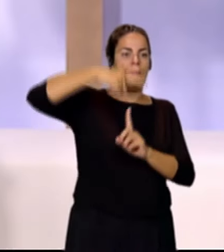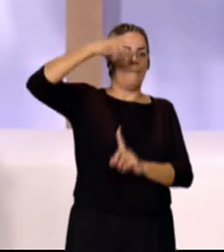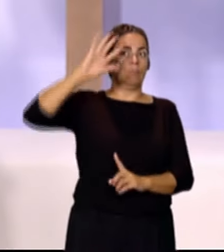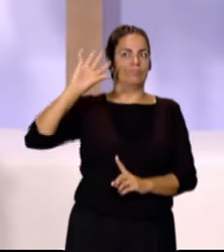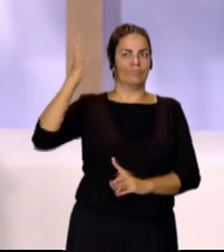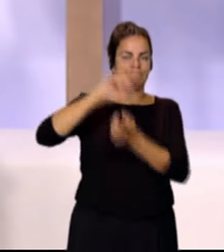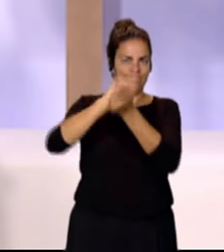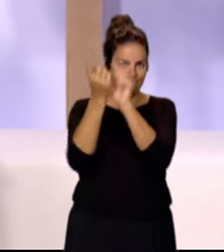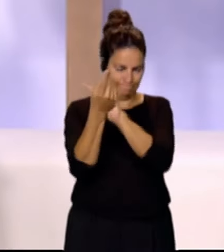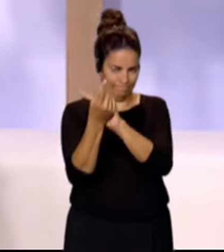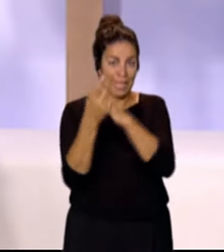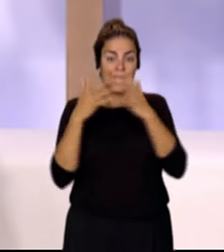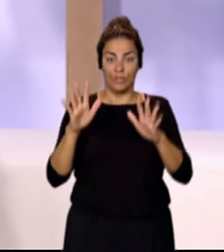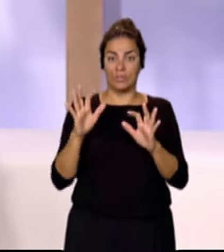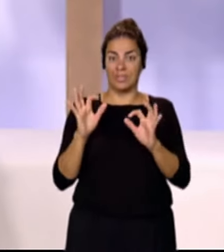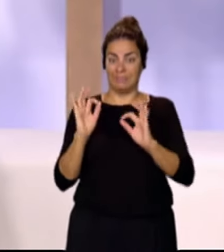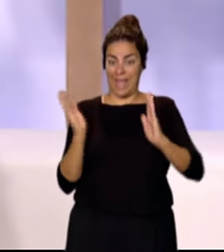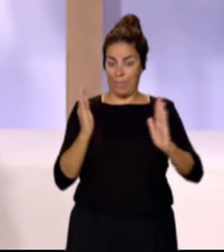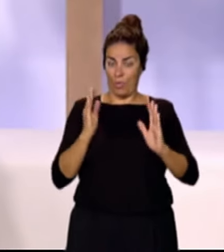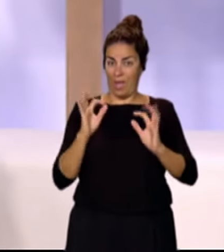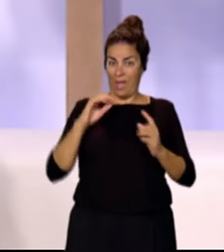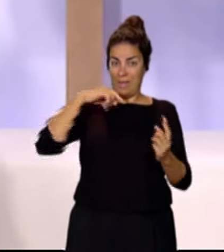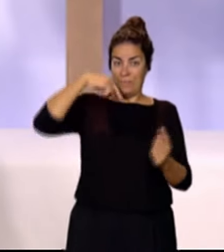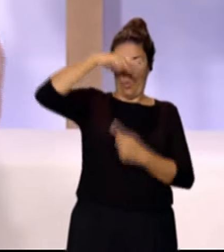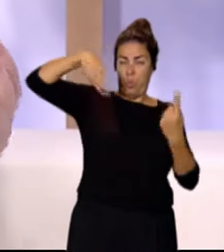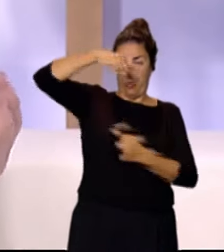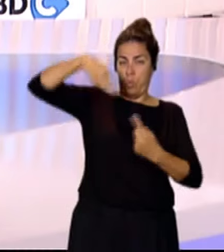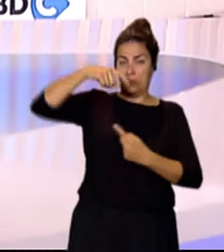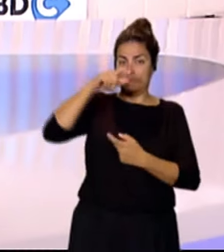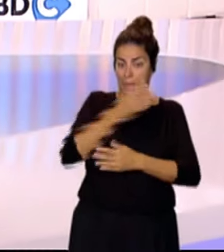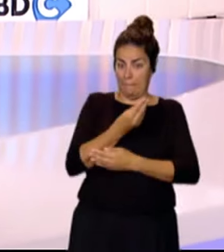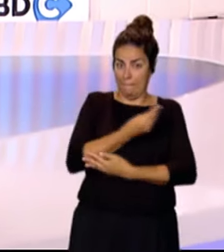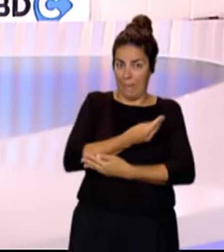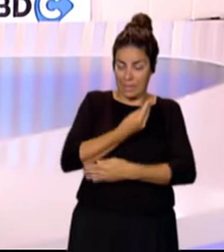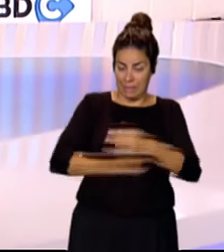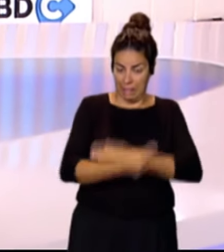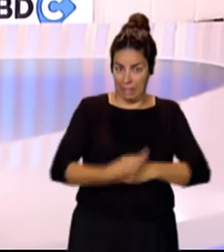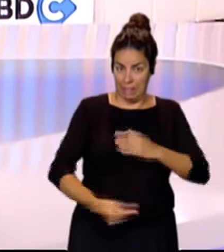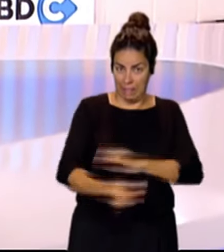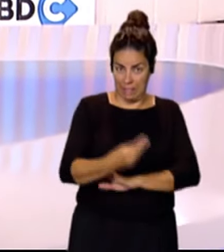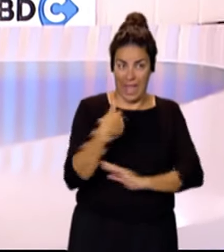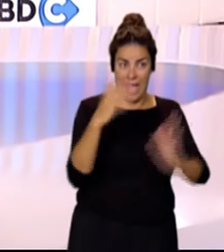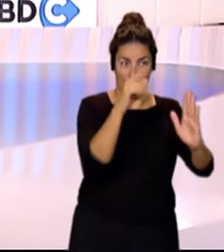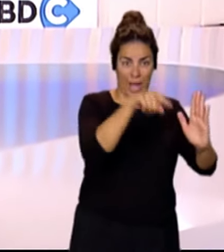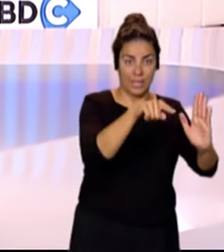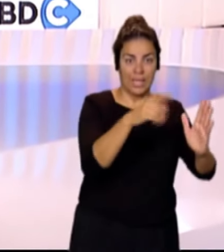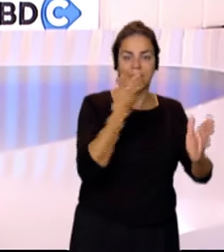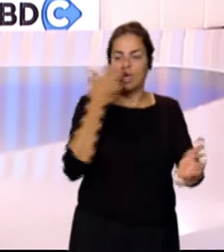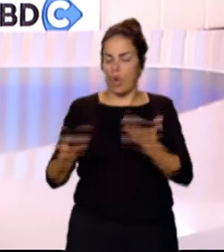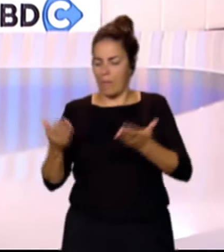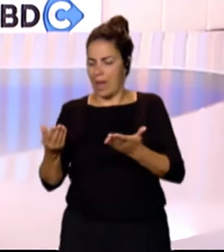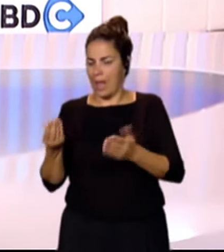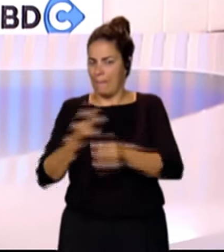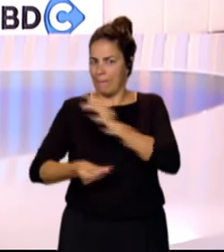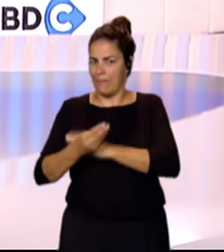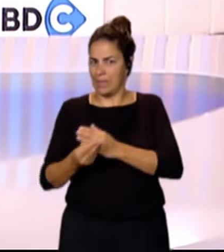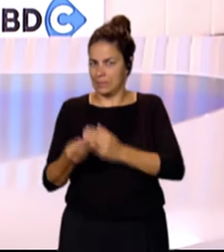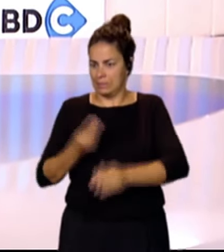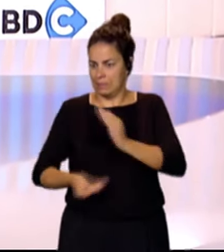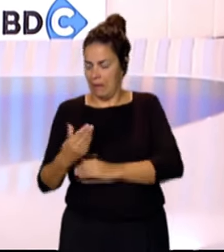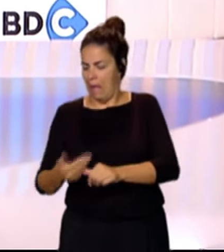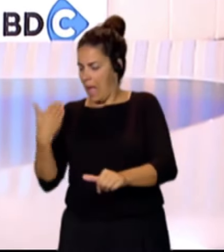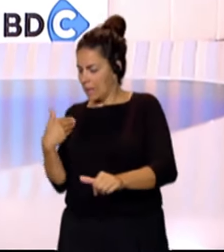en los nacidos durante esta época del Huracán comparados con los nacidos antes y los nacidos después pueden ver que hay cambios muy importantes